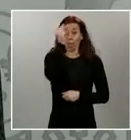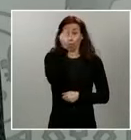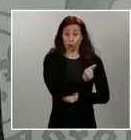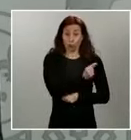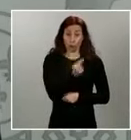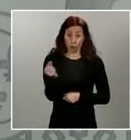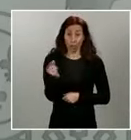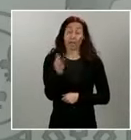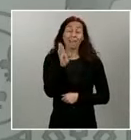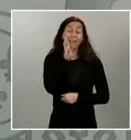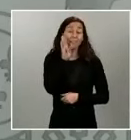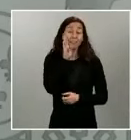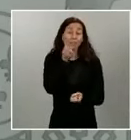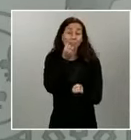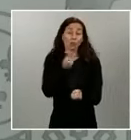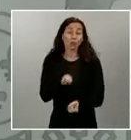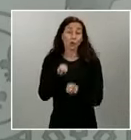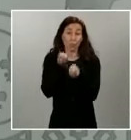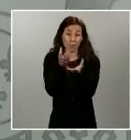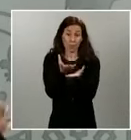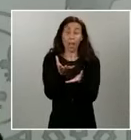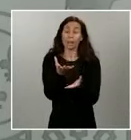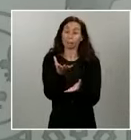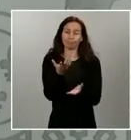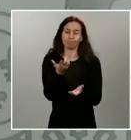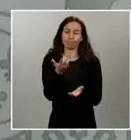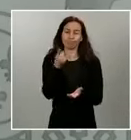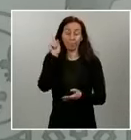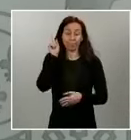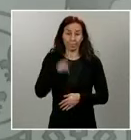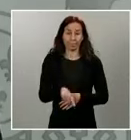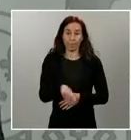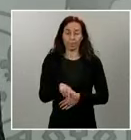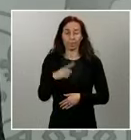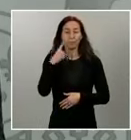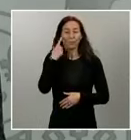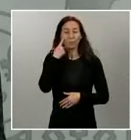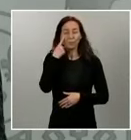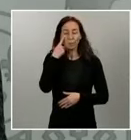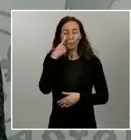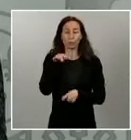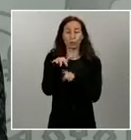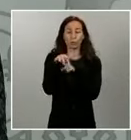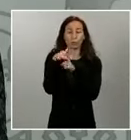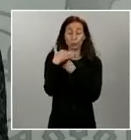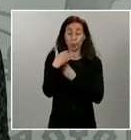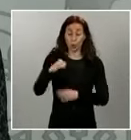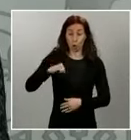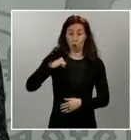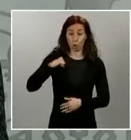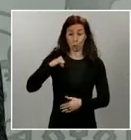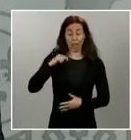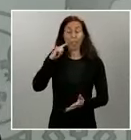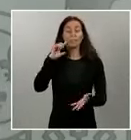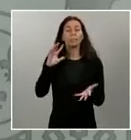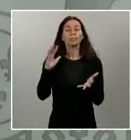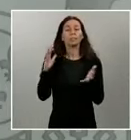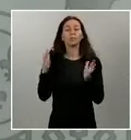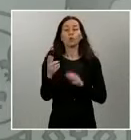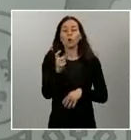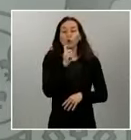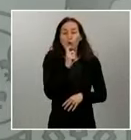comentar, esta misma tendencia la observamos cuando vemos la evolución de los casos hospitalizados y de los casos ingresados en las